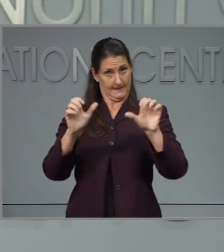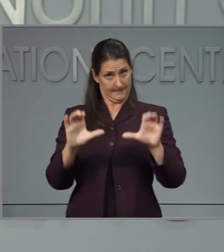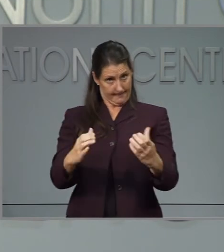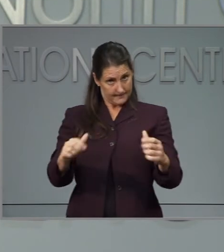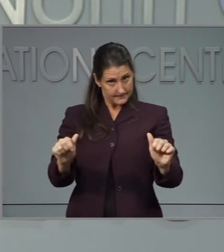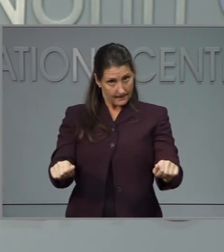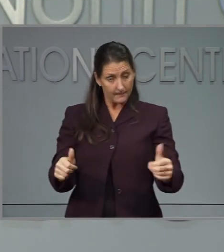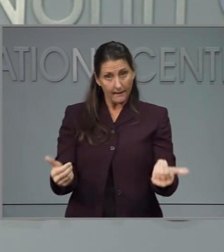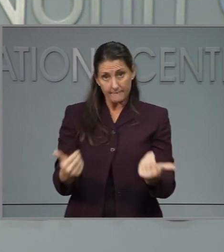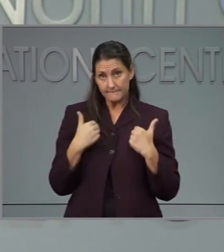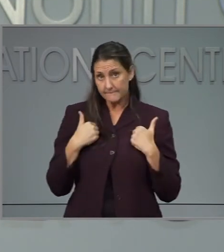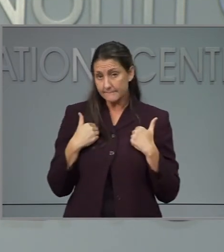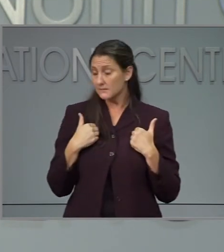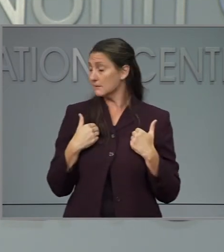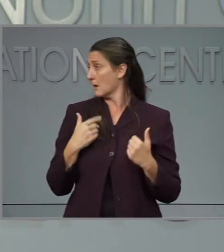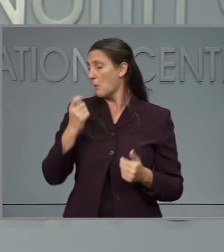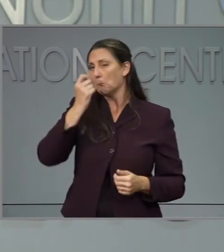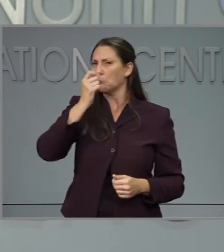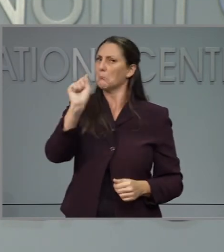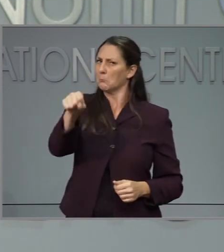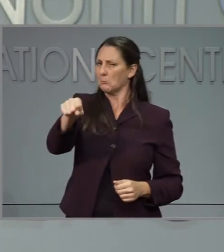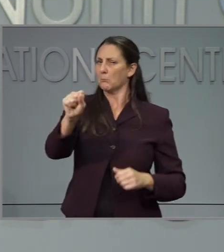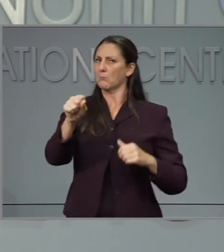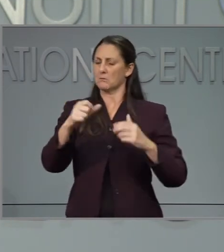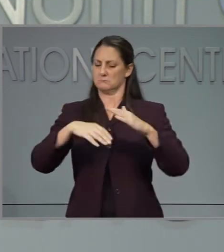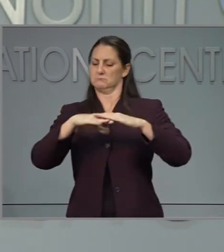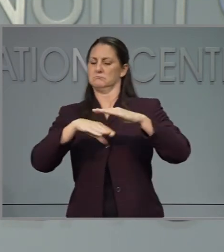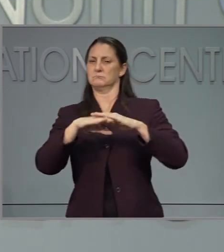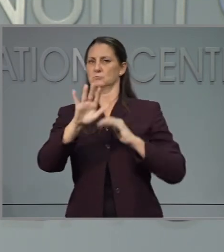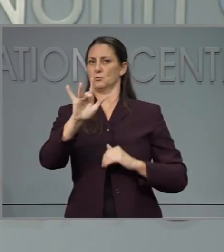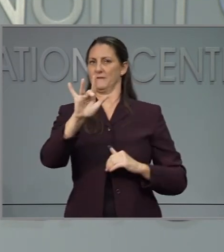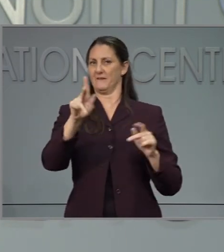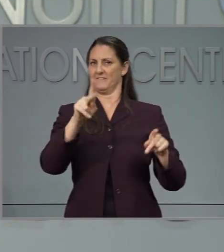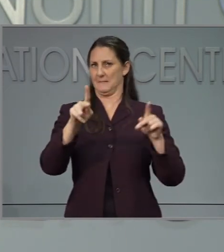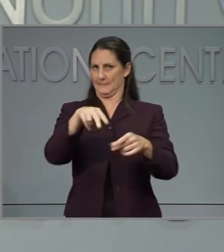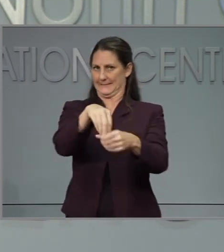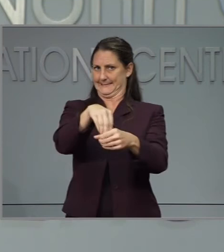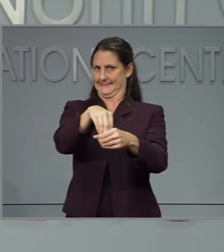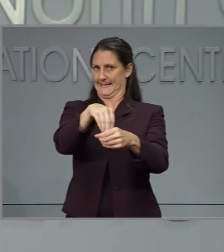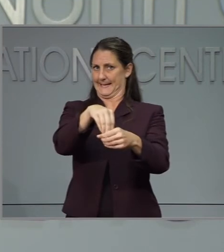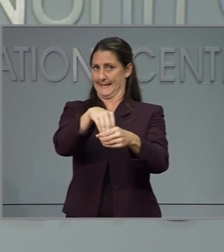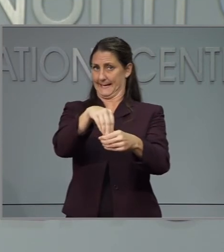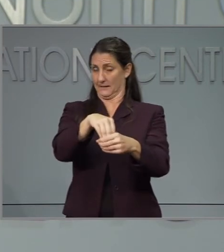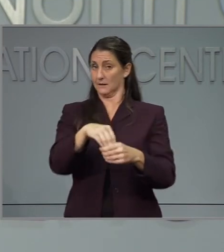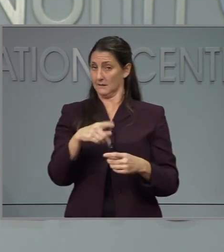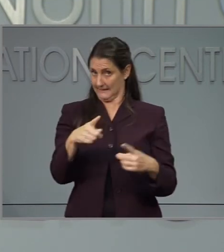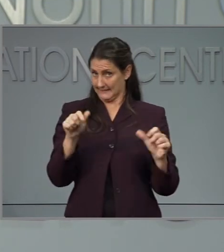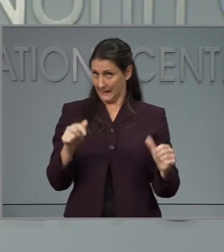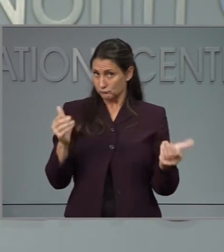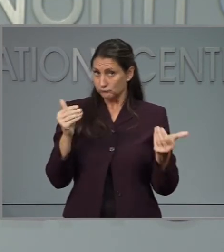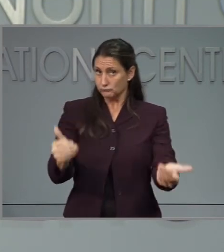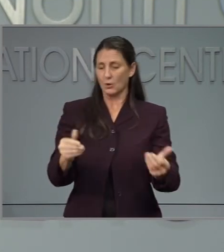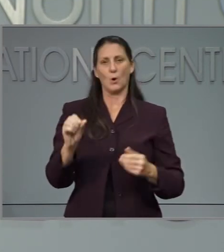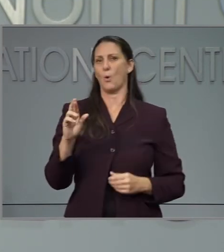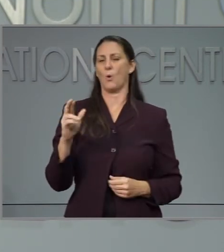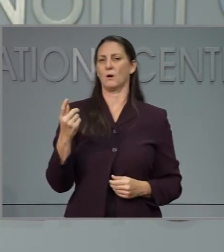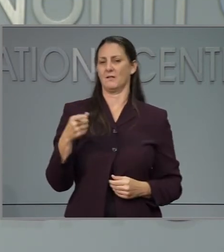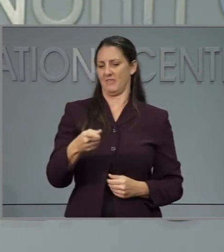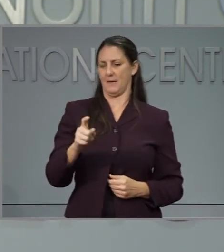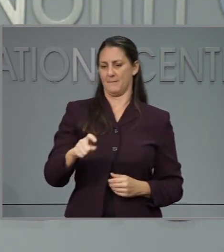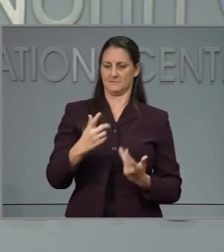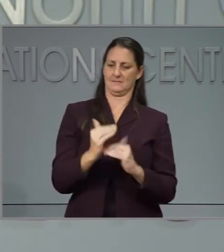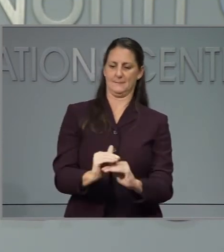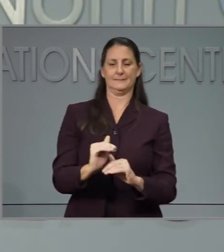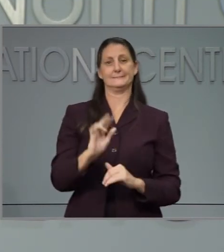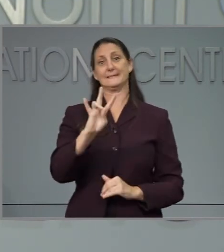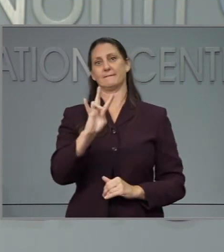y sigan el número límite de personas en el interior, o van a tener que estar a 30% de